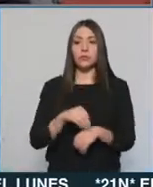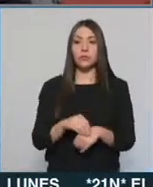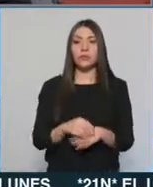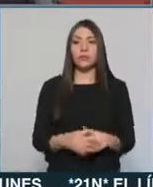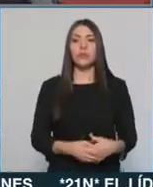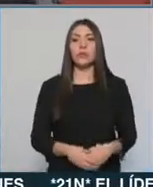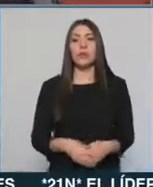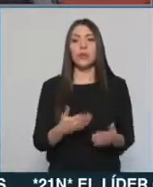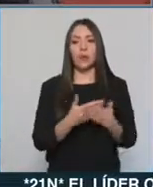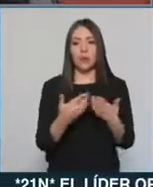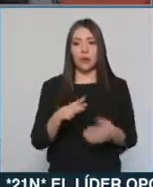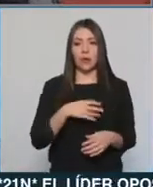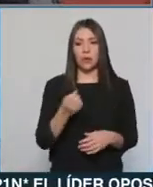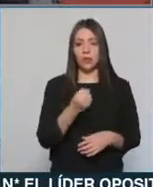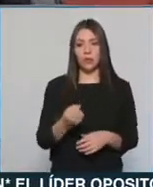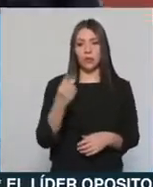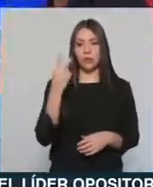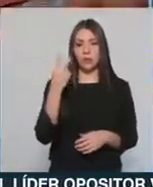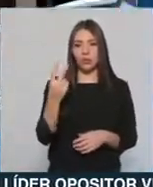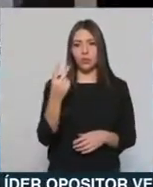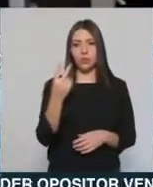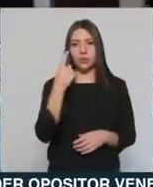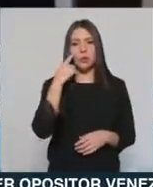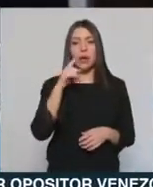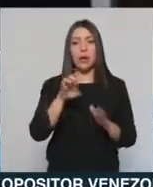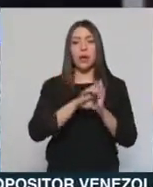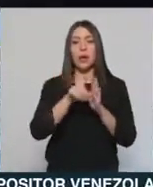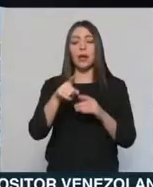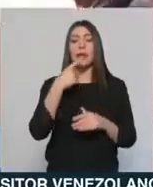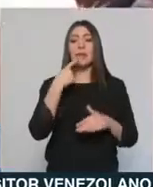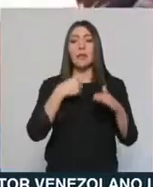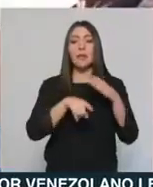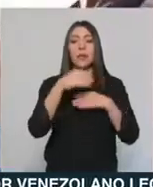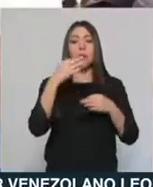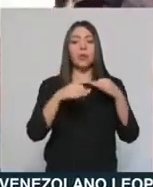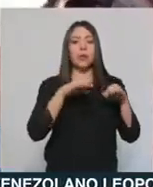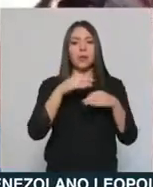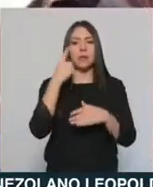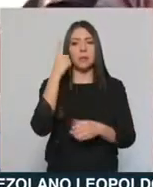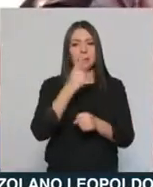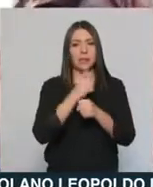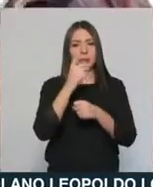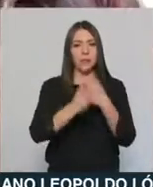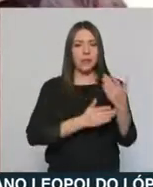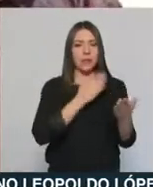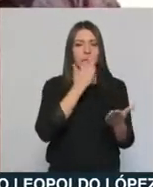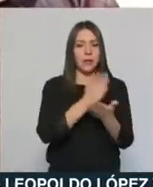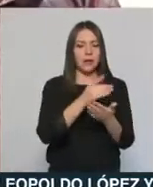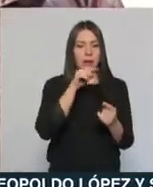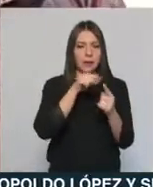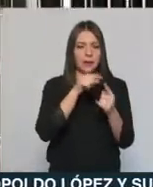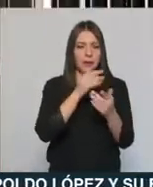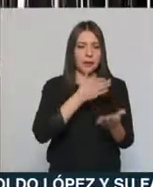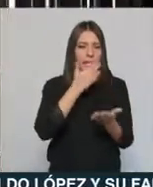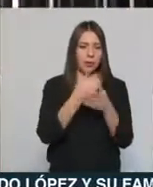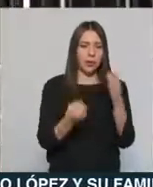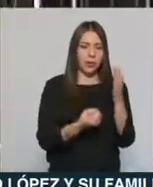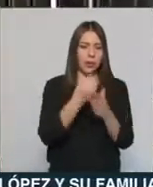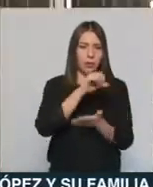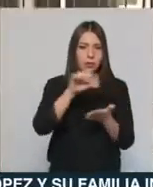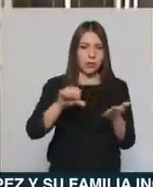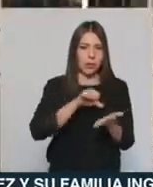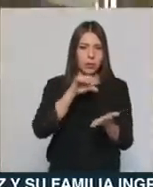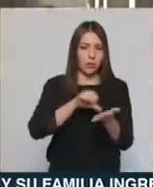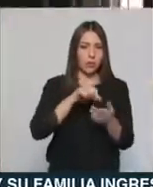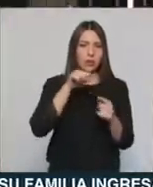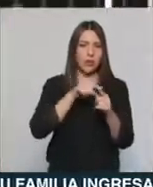haber dos etapas para llevar a un juicio laboral. La primera parte es en estos centros de mediaciones, que será uno federal y centros locales por cada entidad, en los